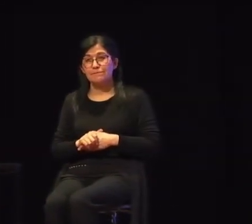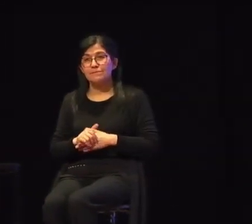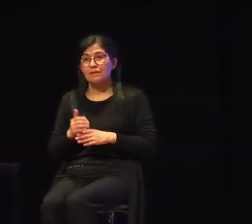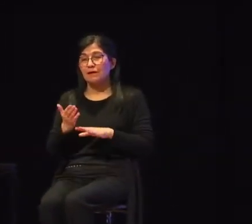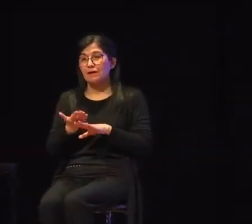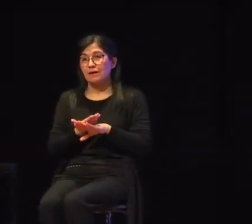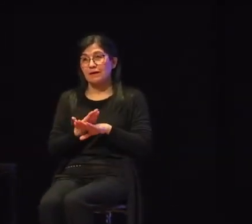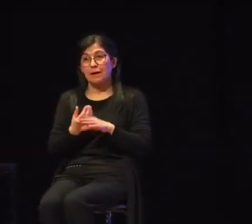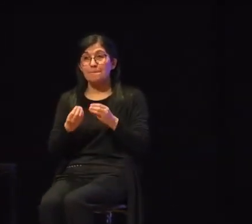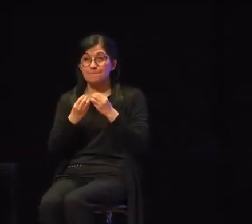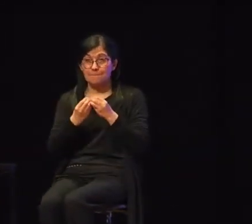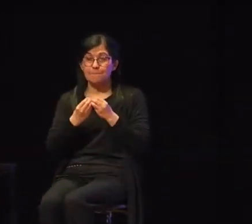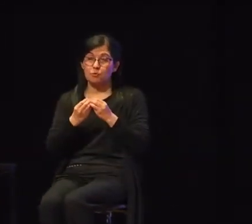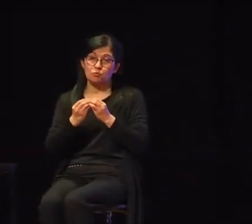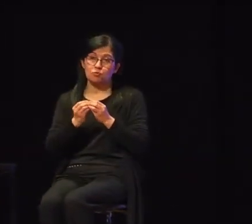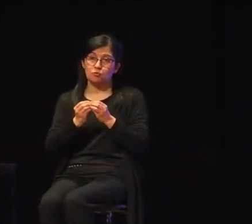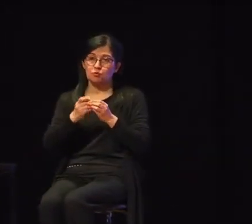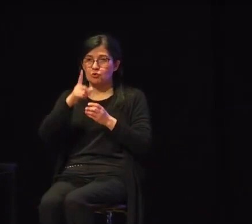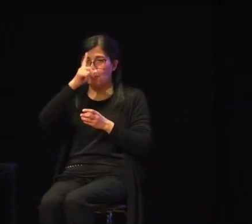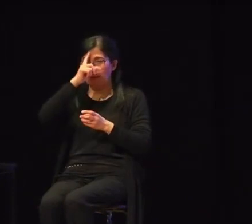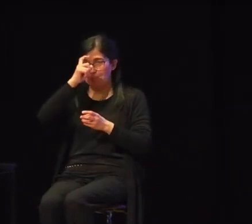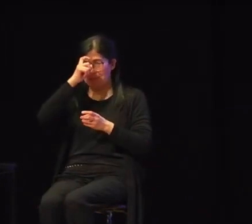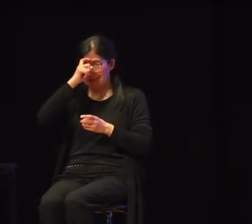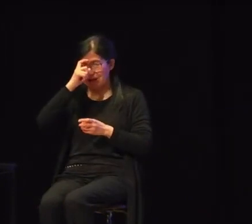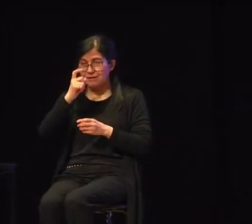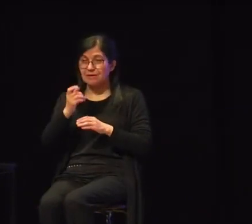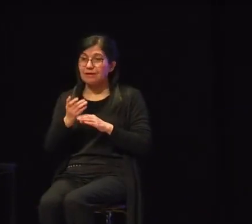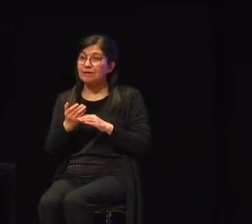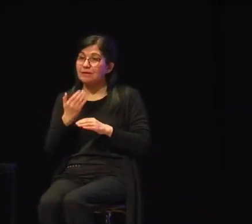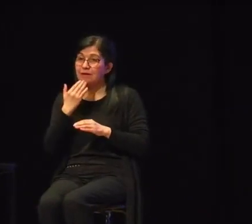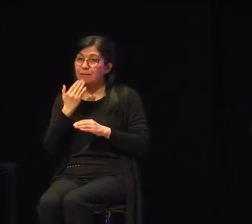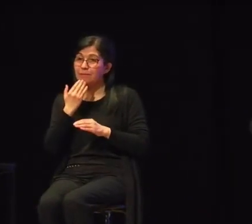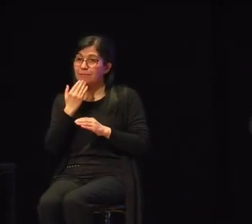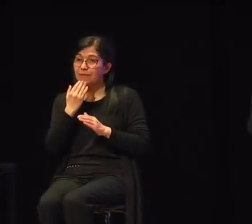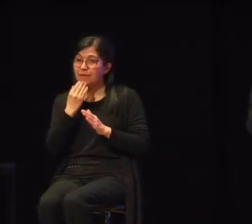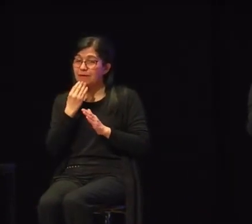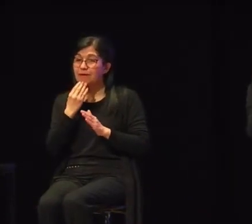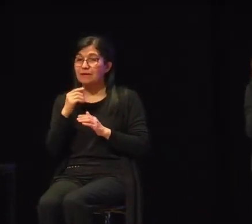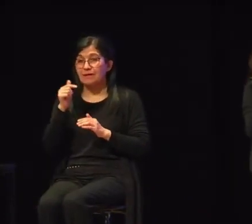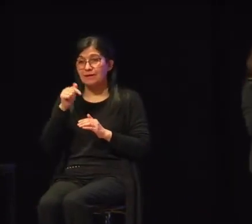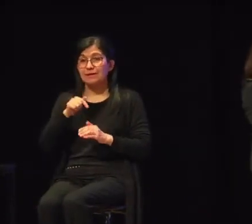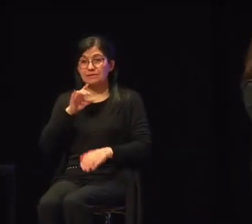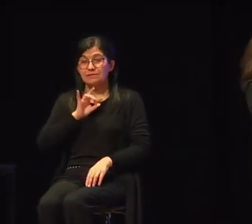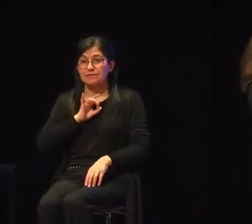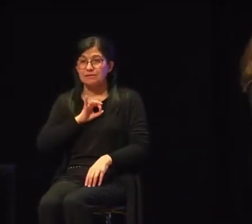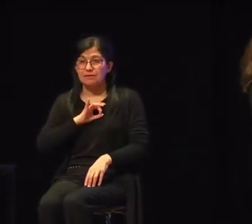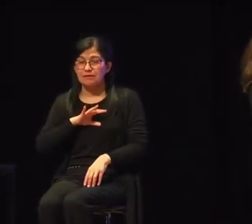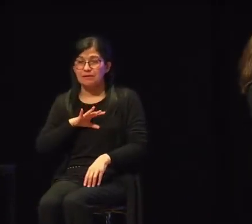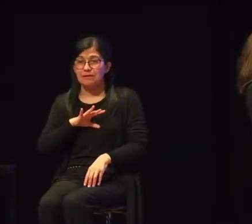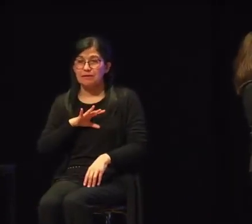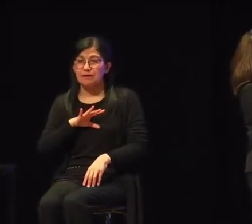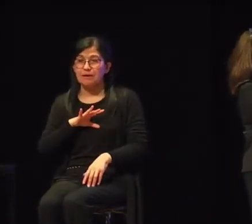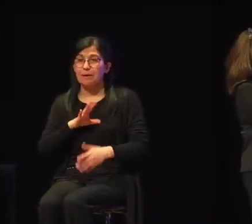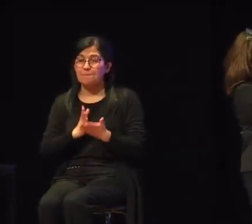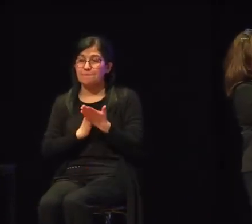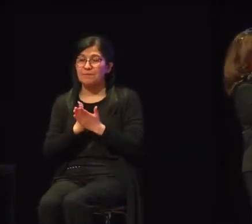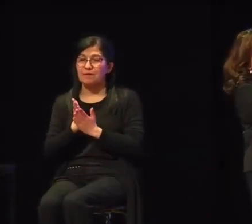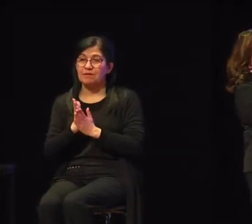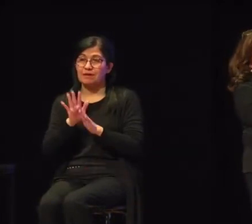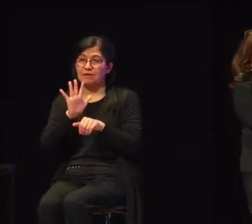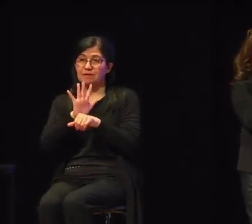Tenemos muchos hospitales y las prevalencias de nuestros hospitales en Chile van